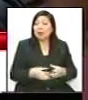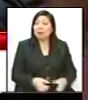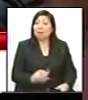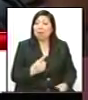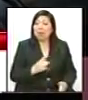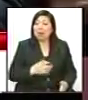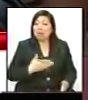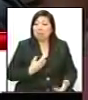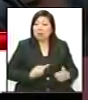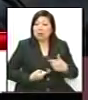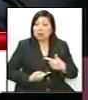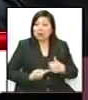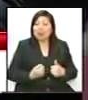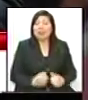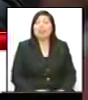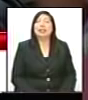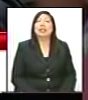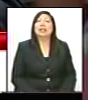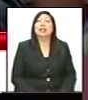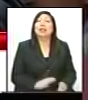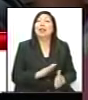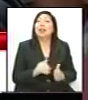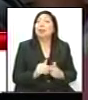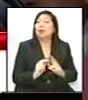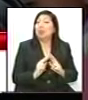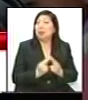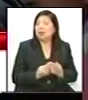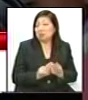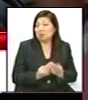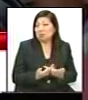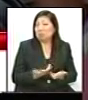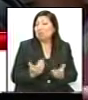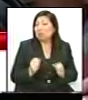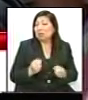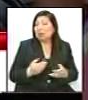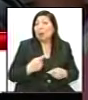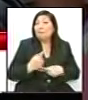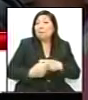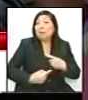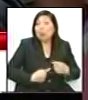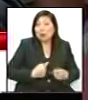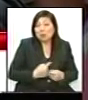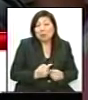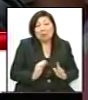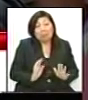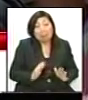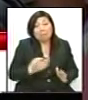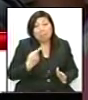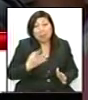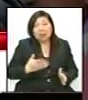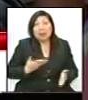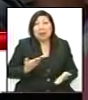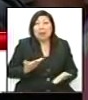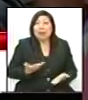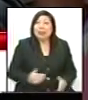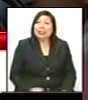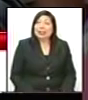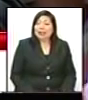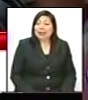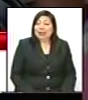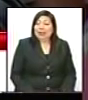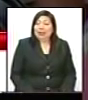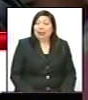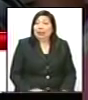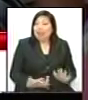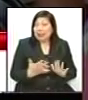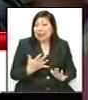que puedan también asistir a todas las sesiones que vamos a tener próximamente para poder llegar a